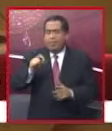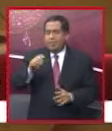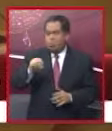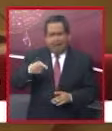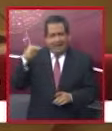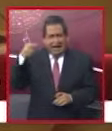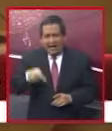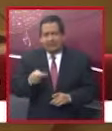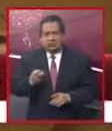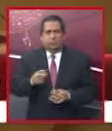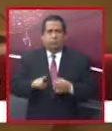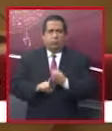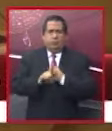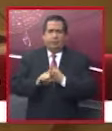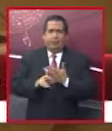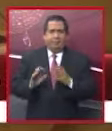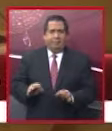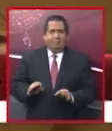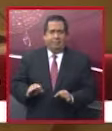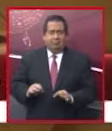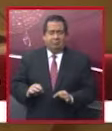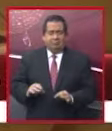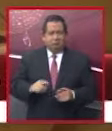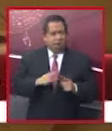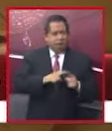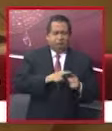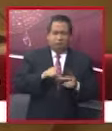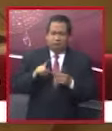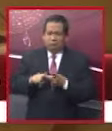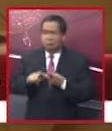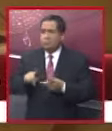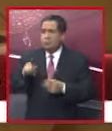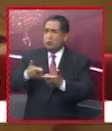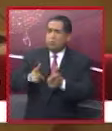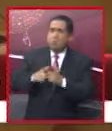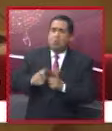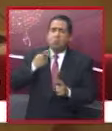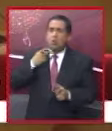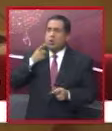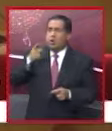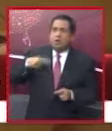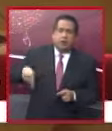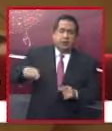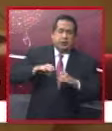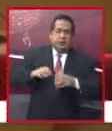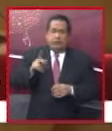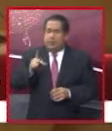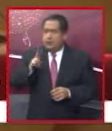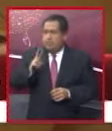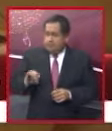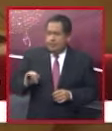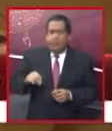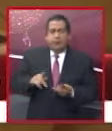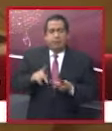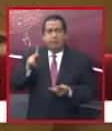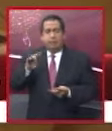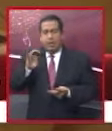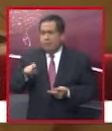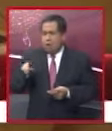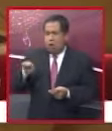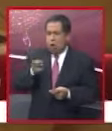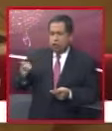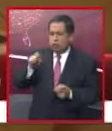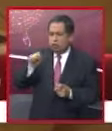29, que el verdadero problema está en que la clase política en general el PRI y en Verde en